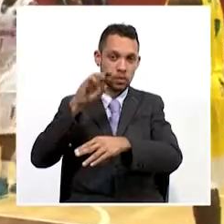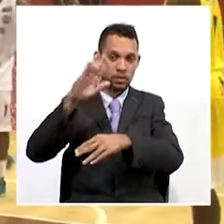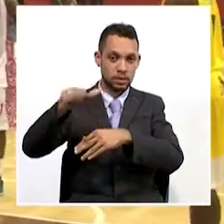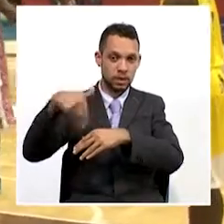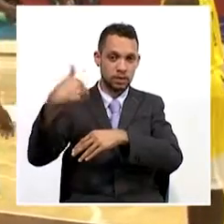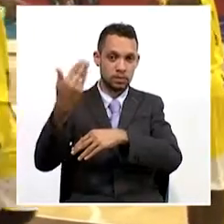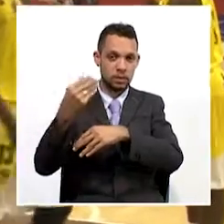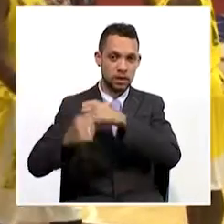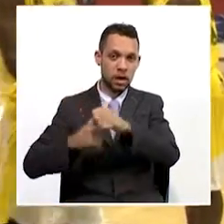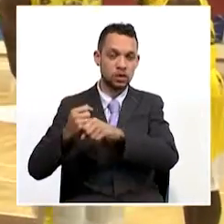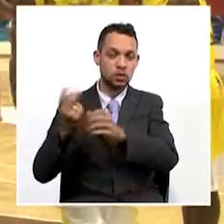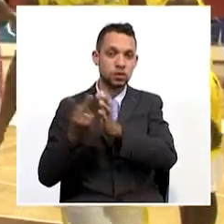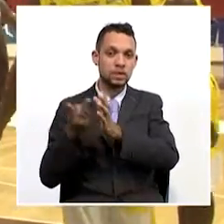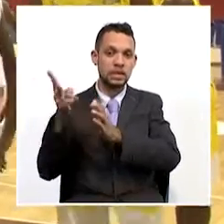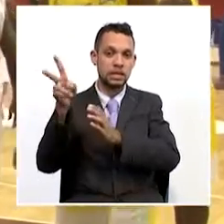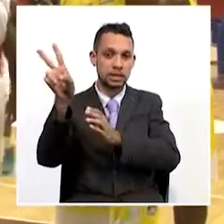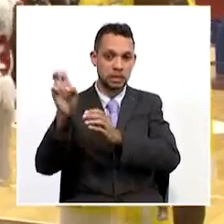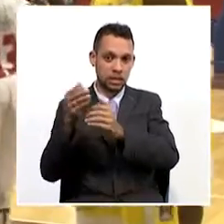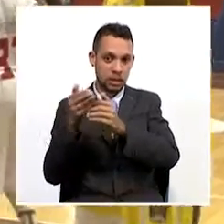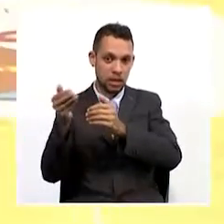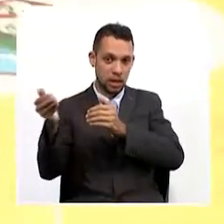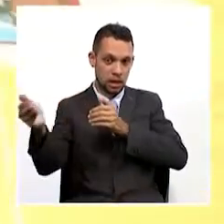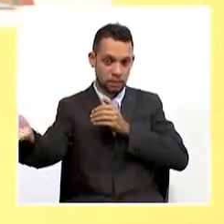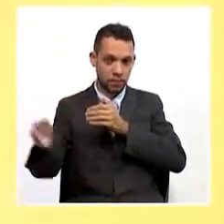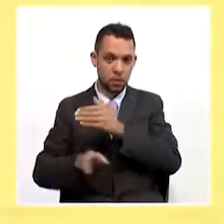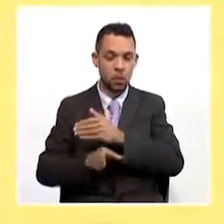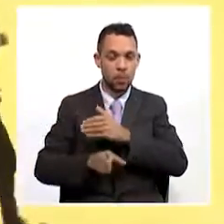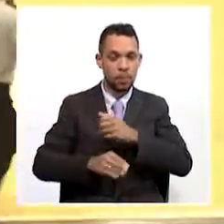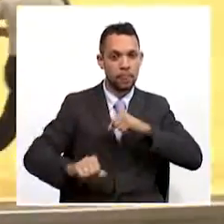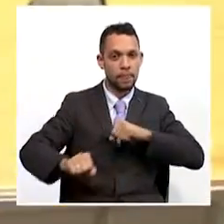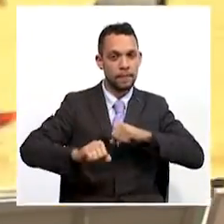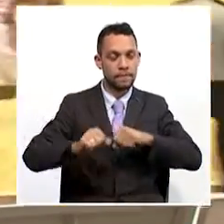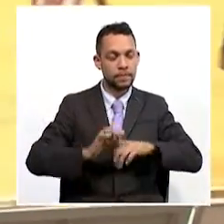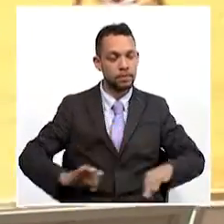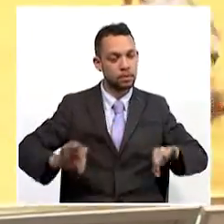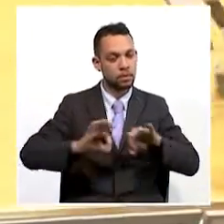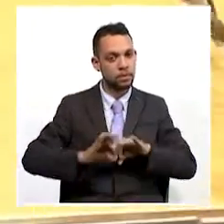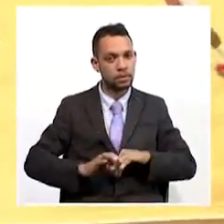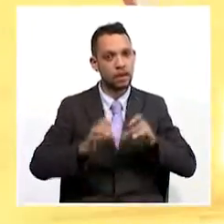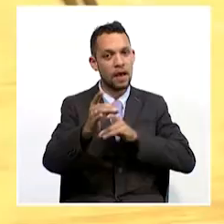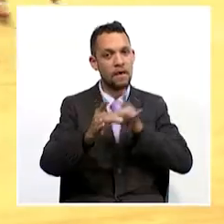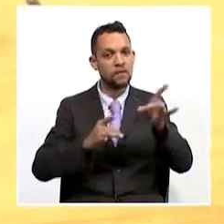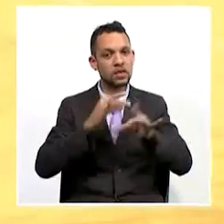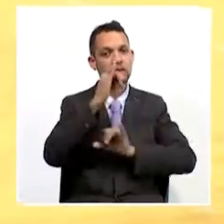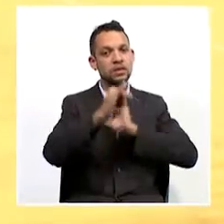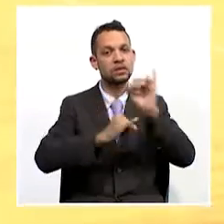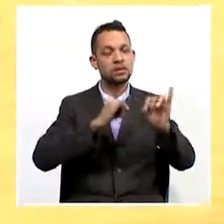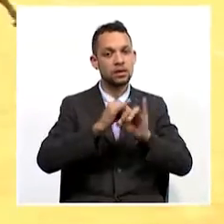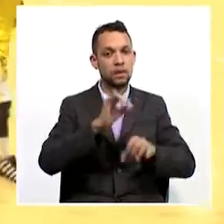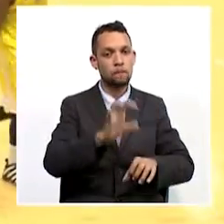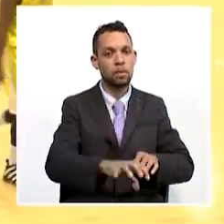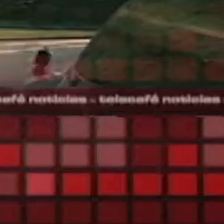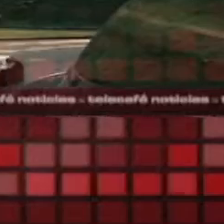temporada 2017-2018, que servirá para ajustar la competencia al calendario internacional de la FIBA.